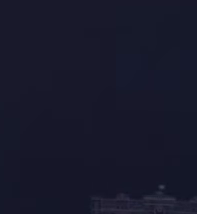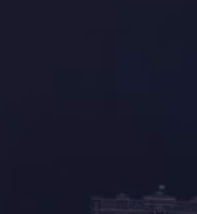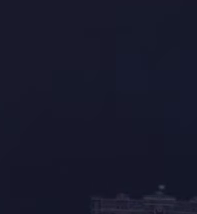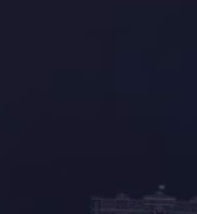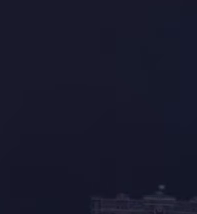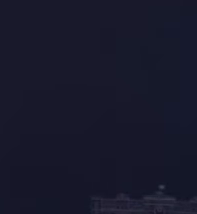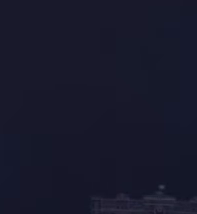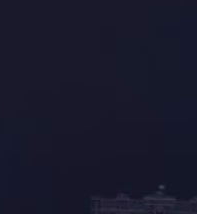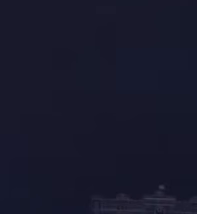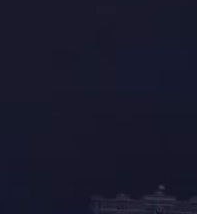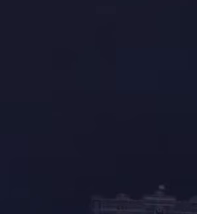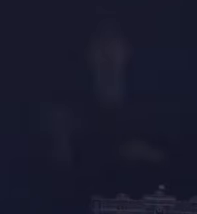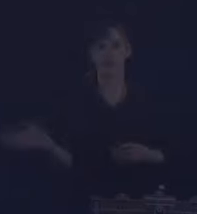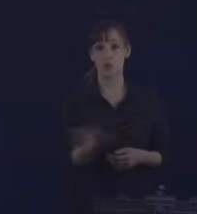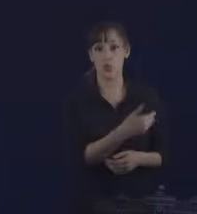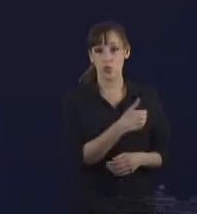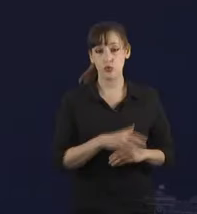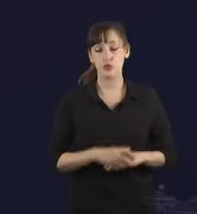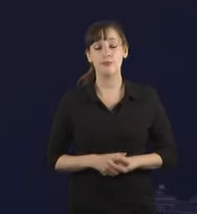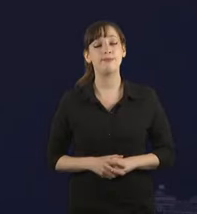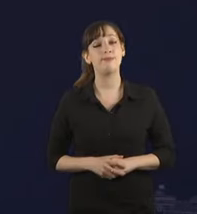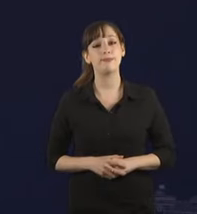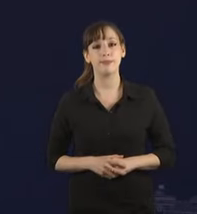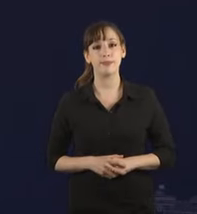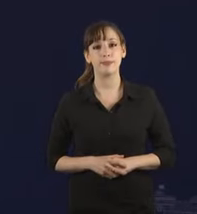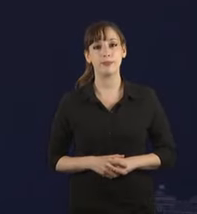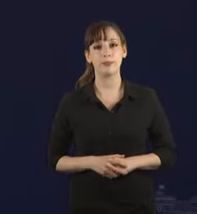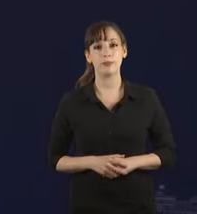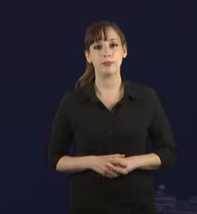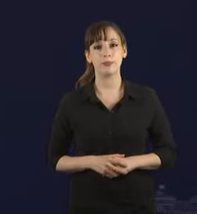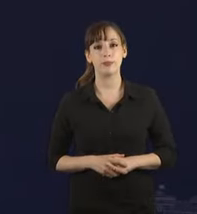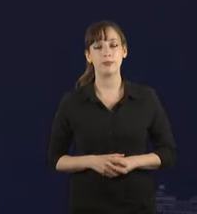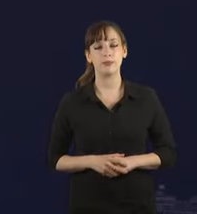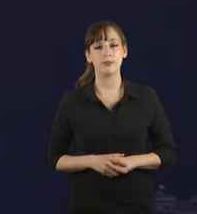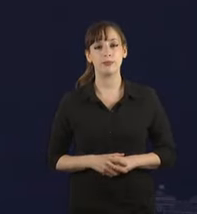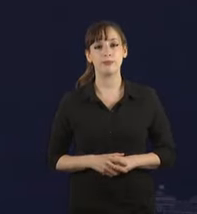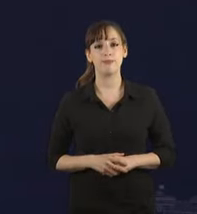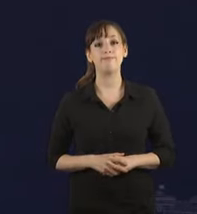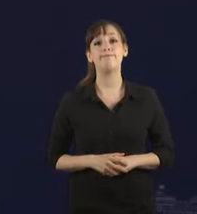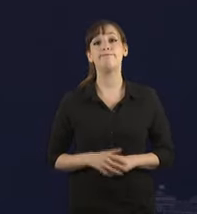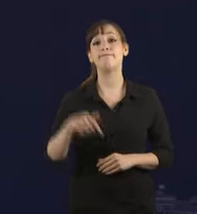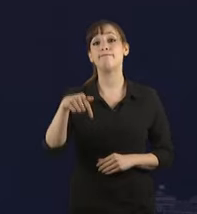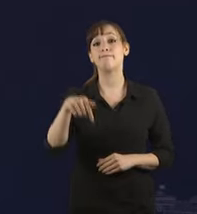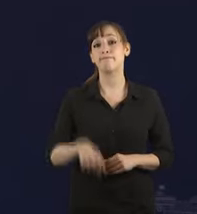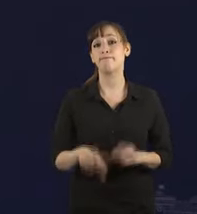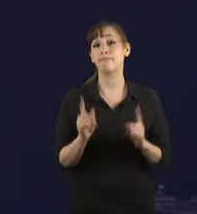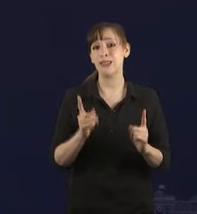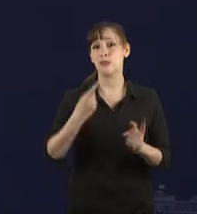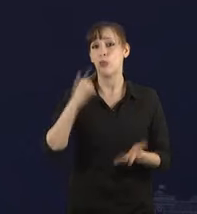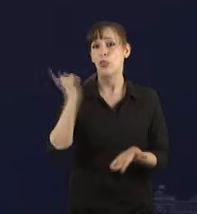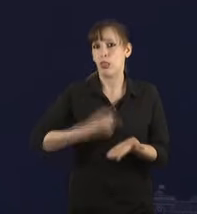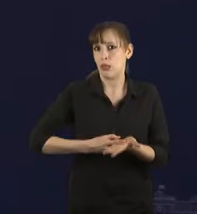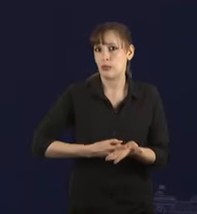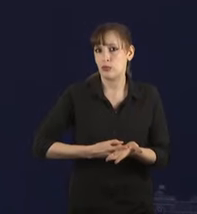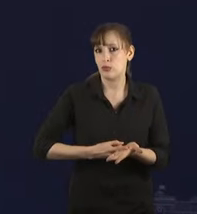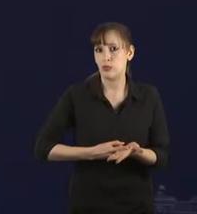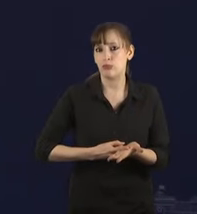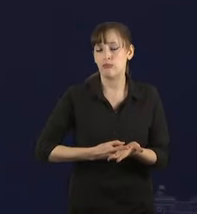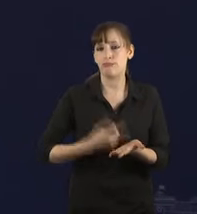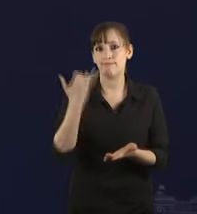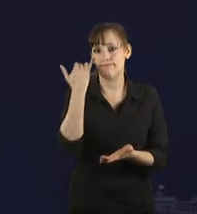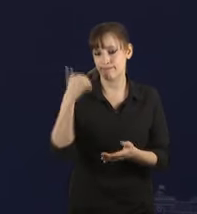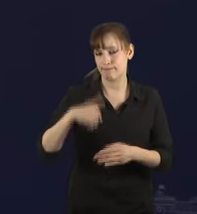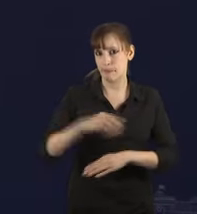Muy buenos días a todos respecto al dictamen favorable que obtuvo durante la